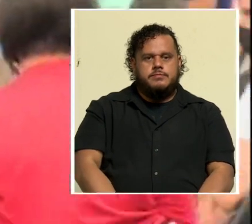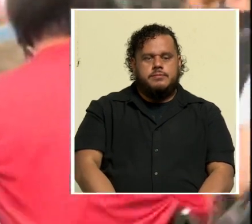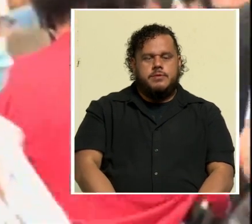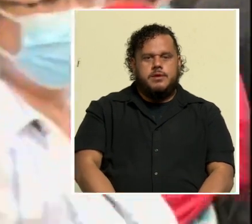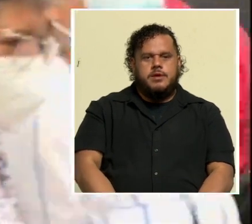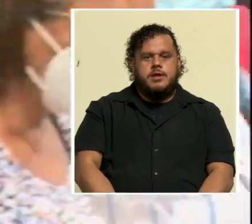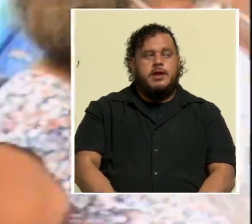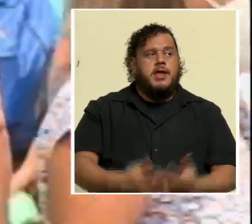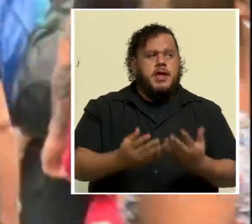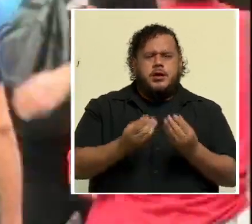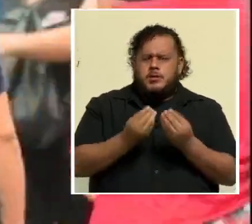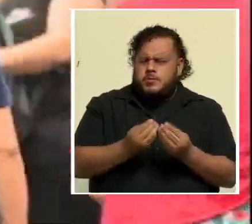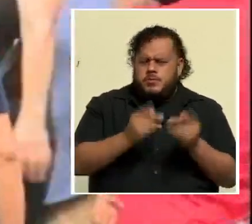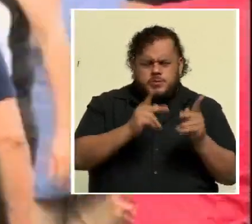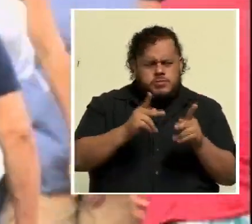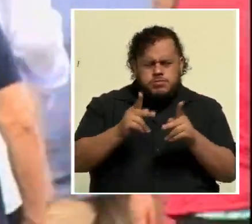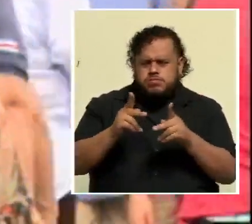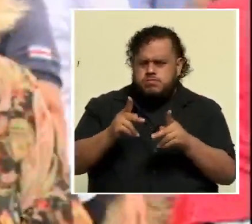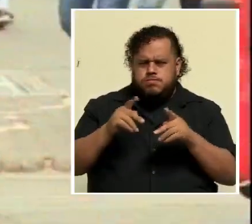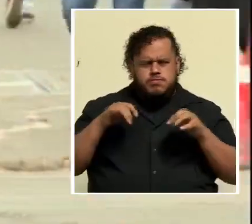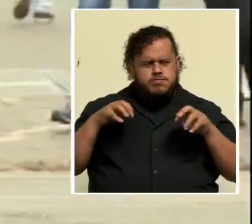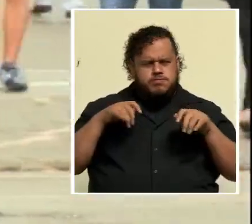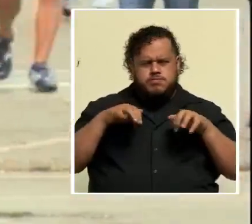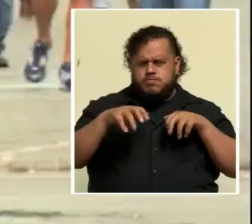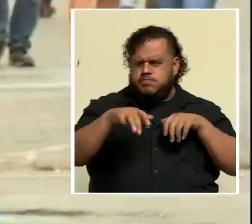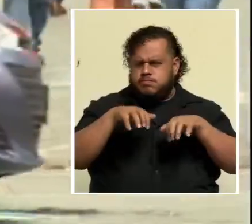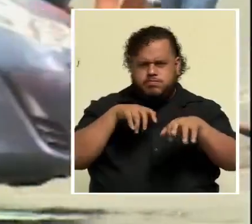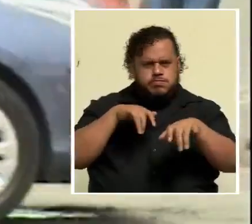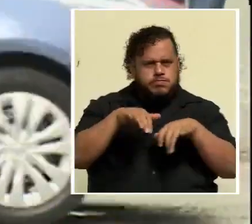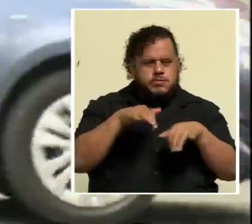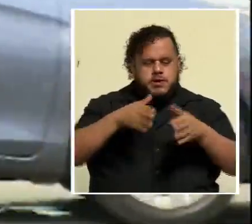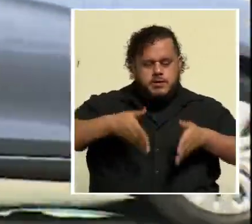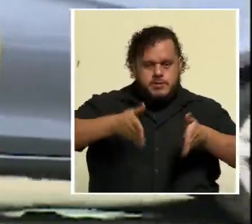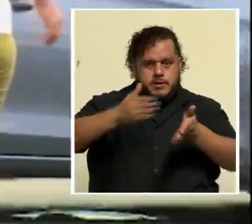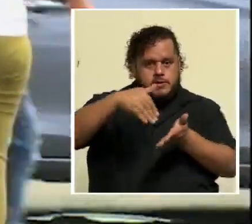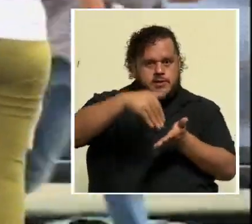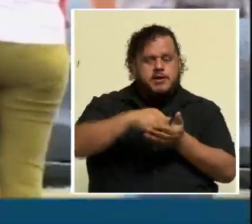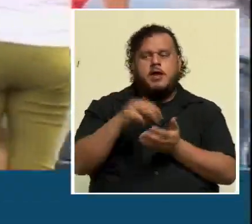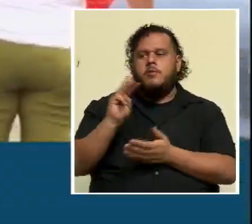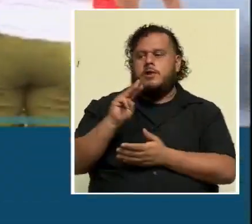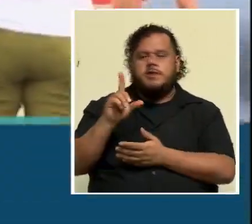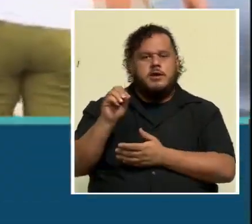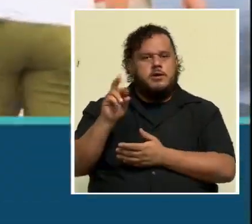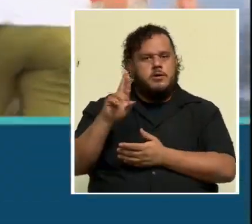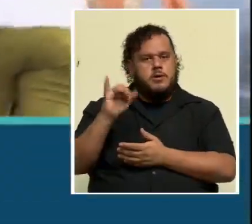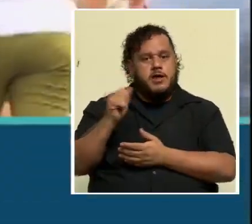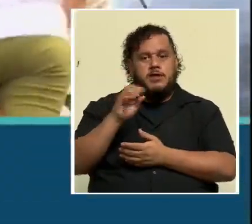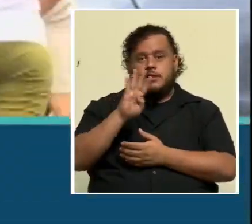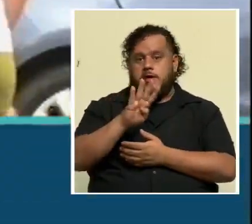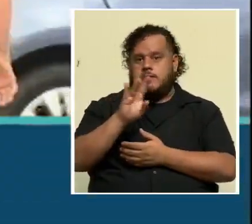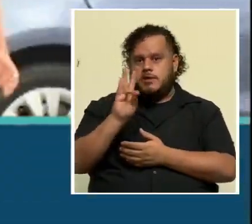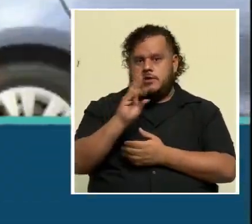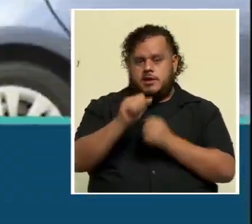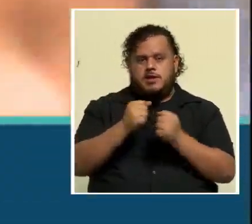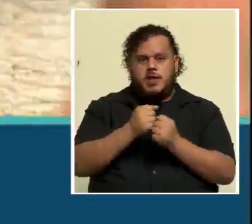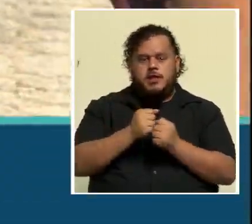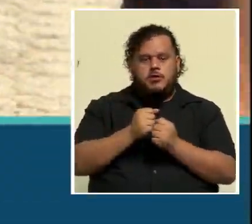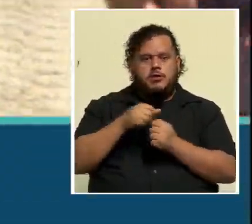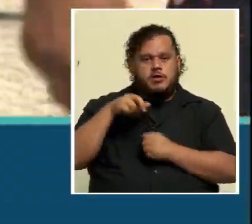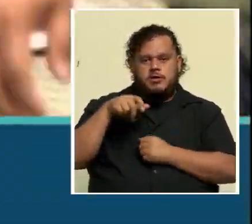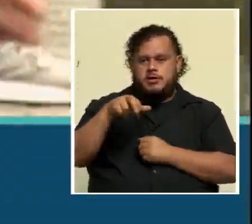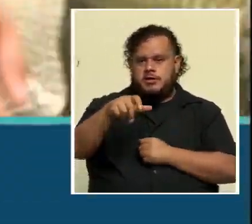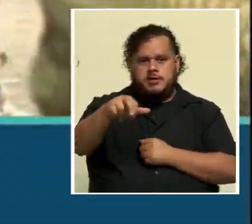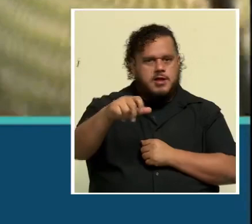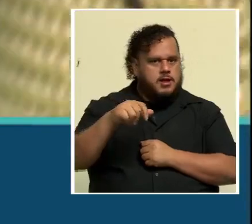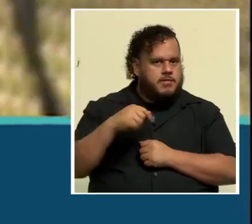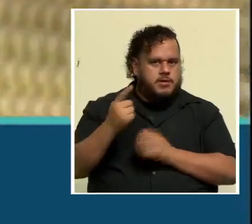Sumergido en el mar de gente que atraviesa la avenida Central Josefina, Walter Loría, de 47 años, camina de lado a lado de la